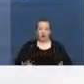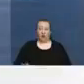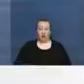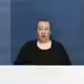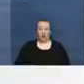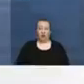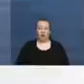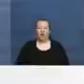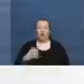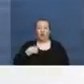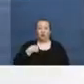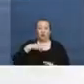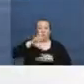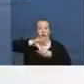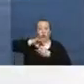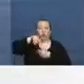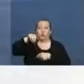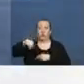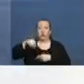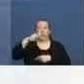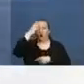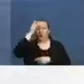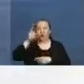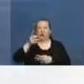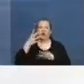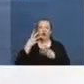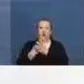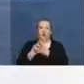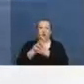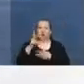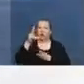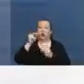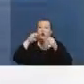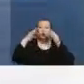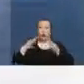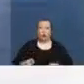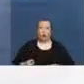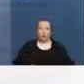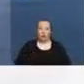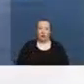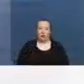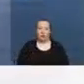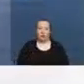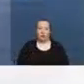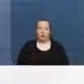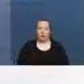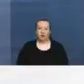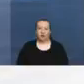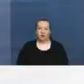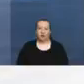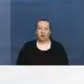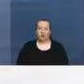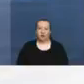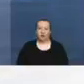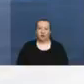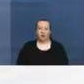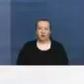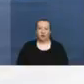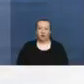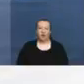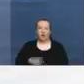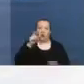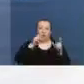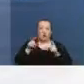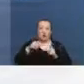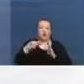presenté en el consulado no no vale orden de prisión porque desobedeció la medidas cautelares eso hemos tenido que enfrentar y la gente aceptable